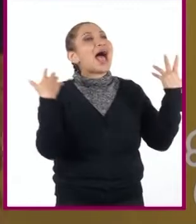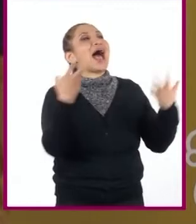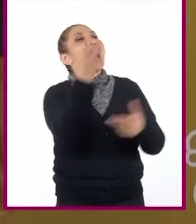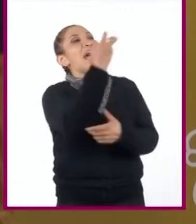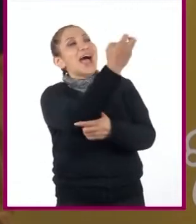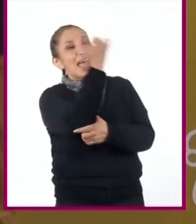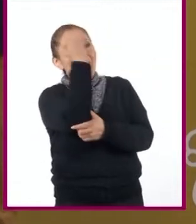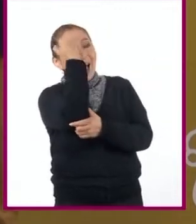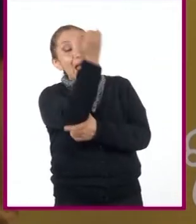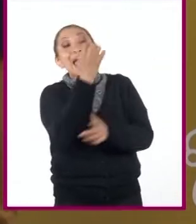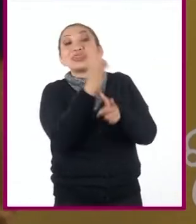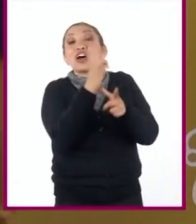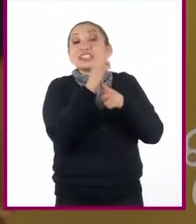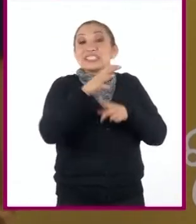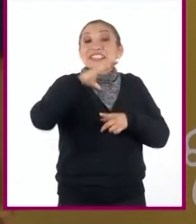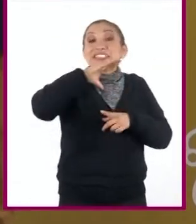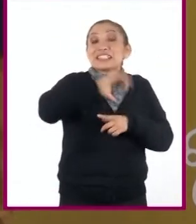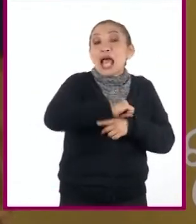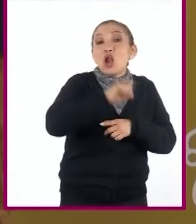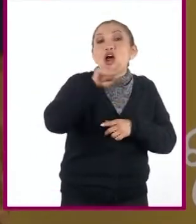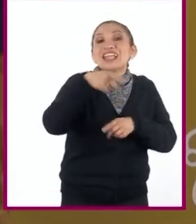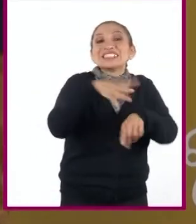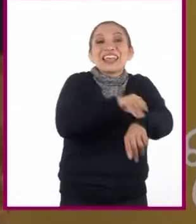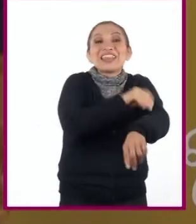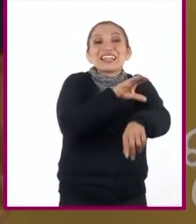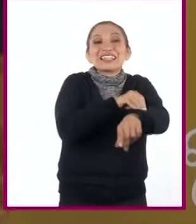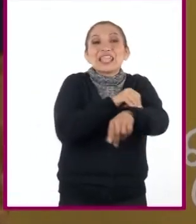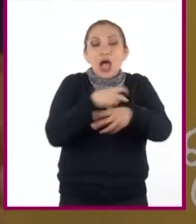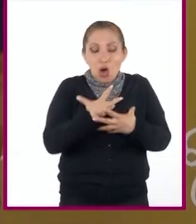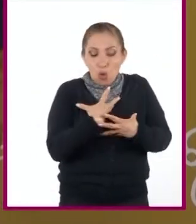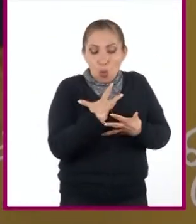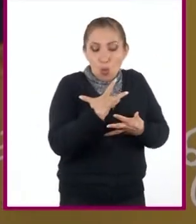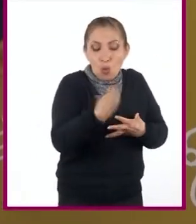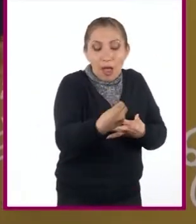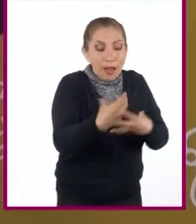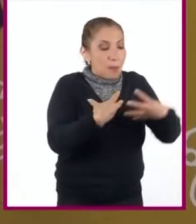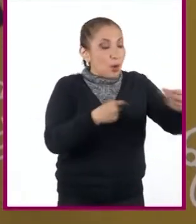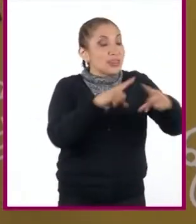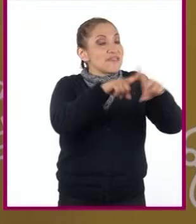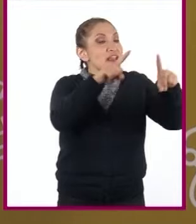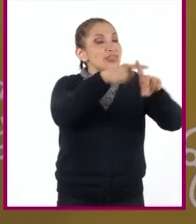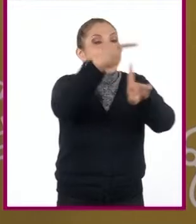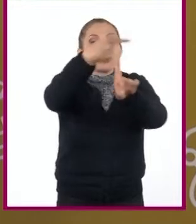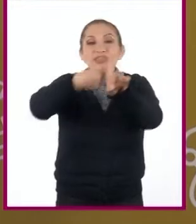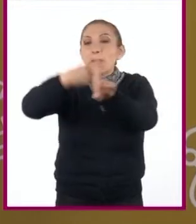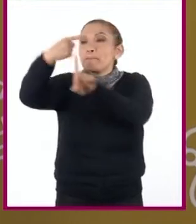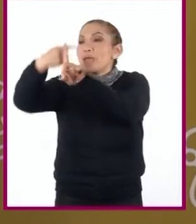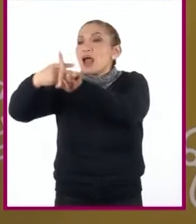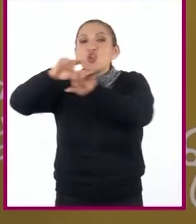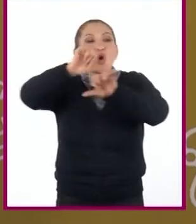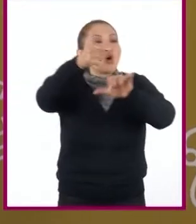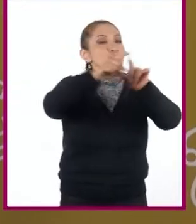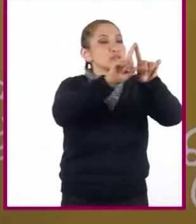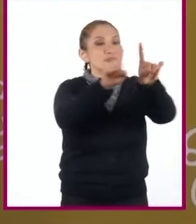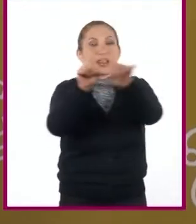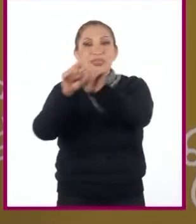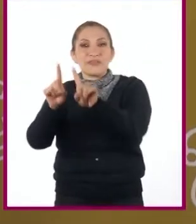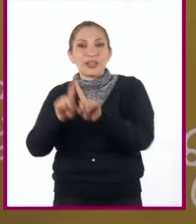¡Eureka! Entonces el calor es la energía que transmitimos porque tenemos diferentes temperaturas con otros cuerpos,